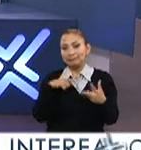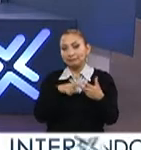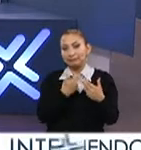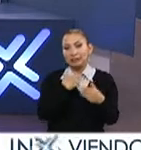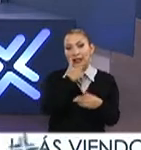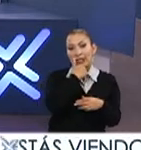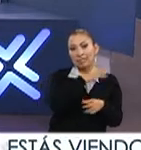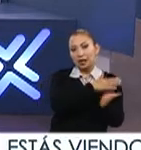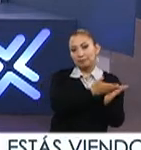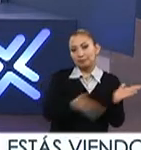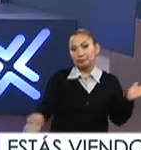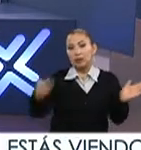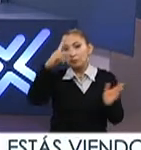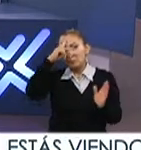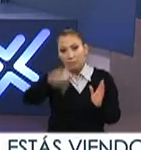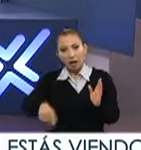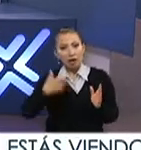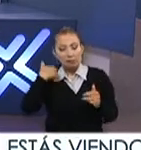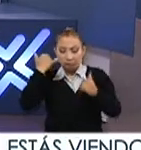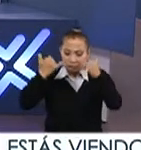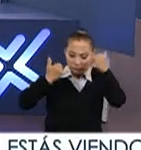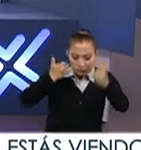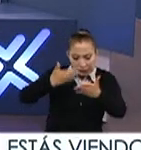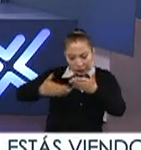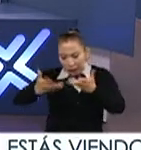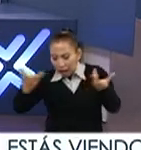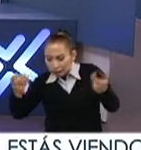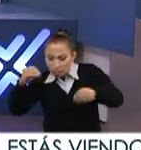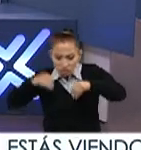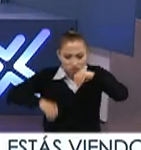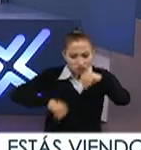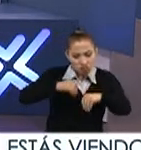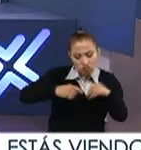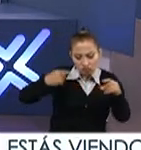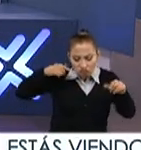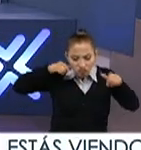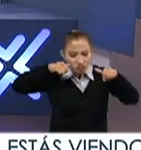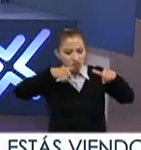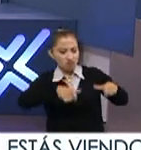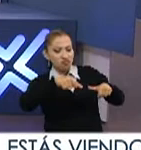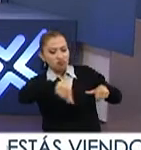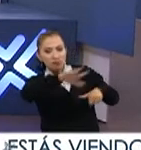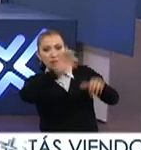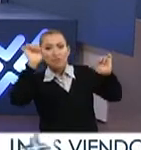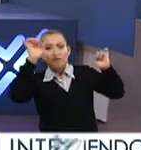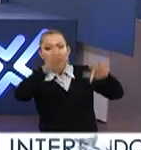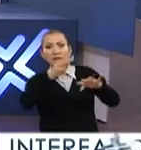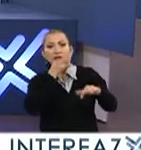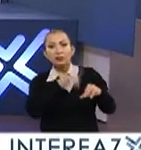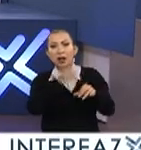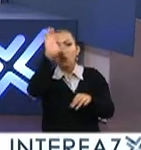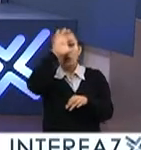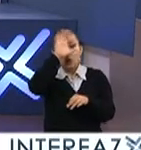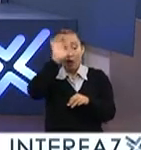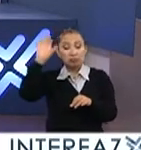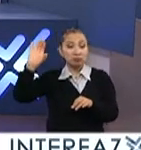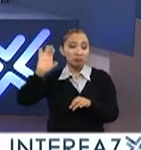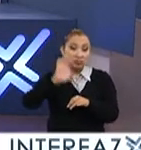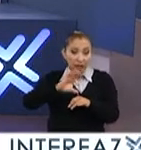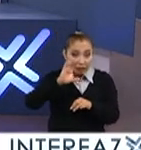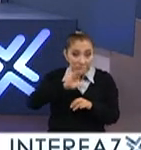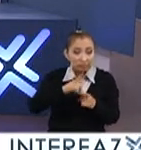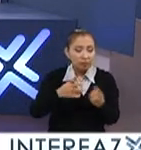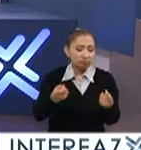en el Reino Unido. Así es, México se sigue reinventando, haciendo, generando, se pone en el centro de estos grandes festivales culturales,